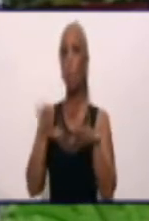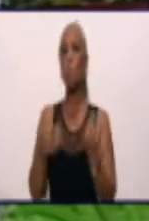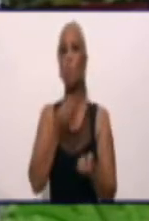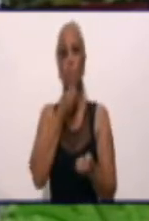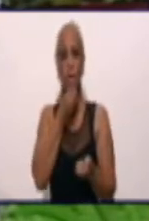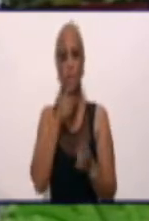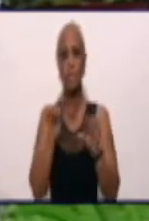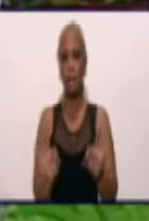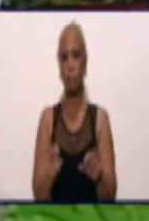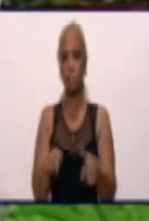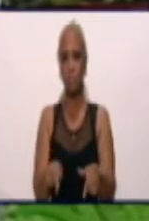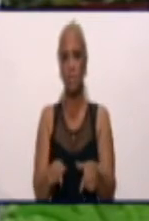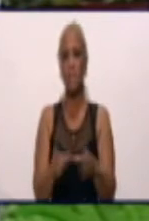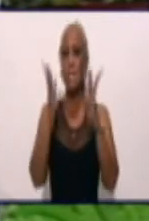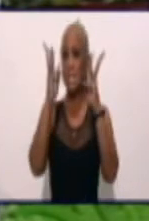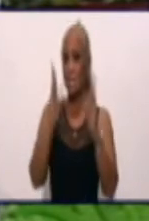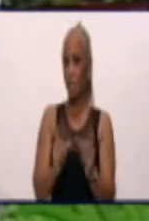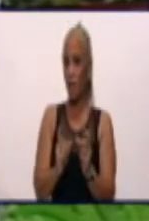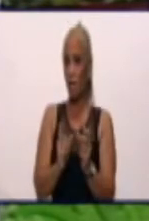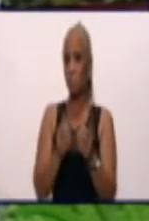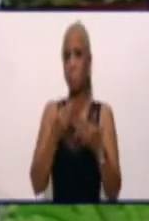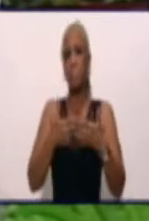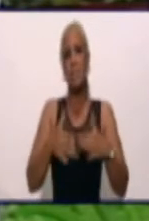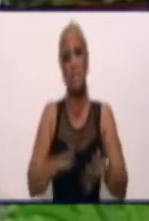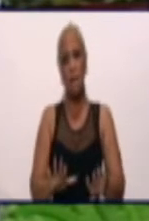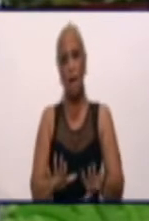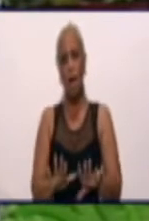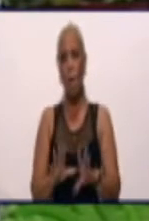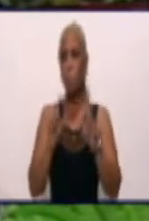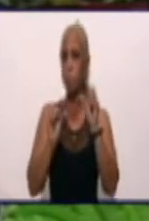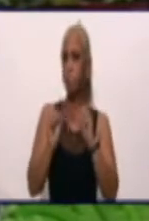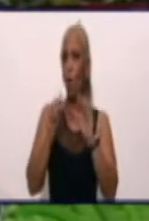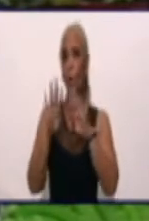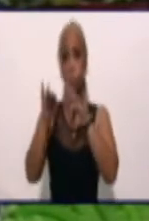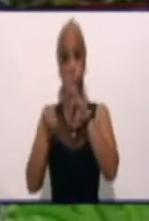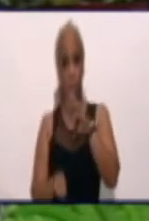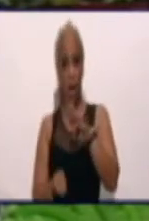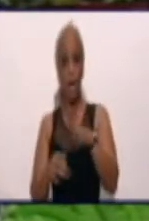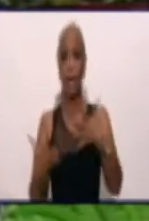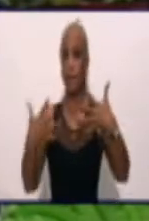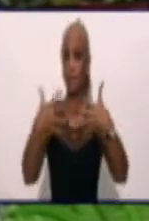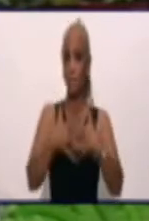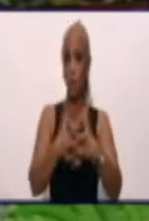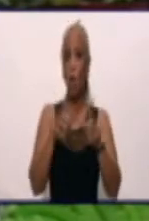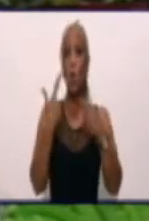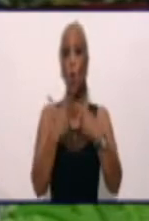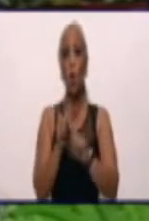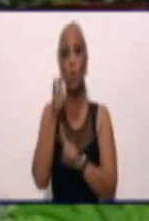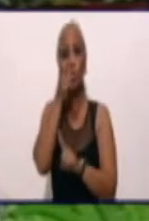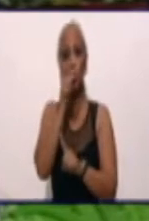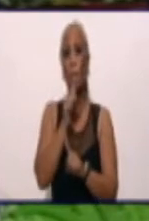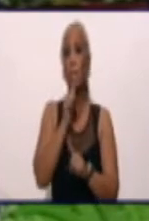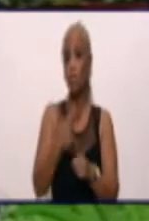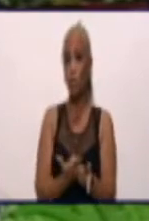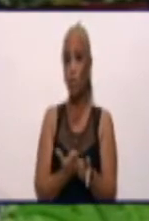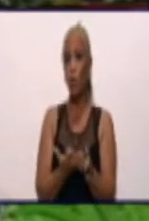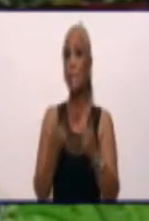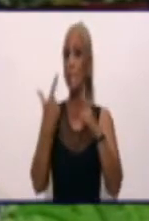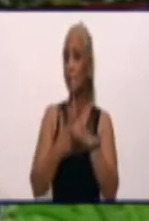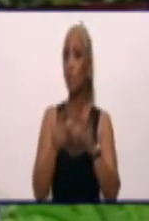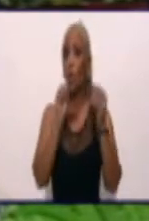esta una cifra quizás un tanto baja en relación con los sospechosos y contactos a